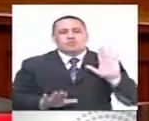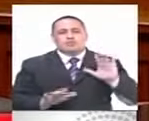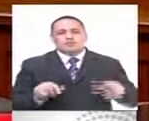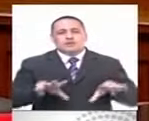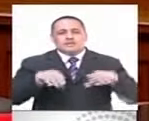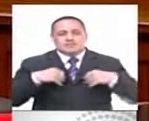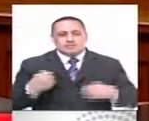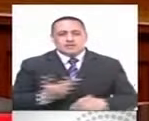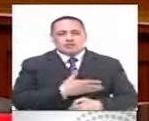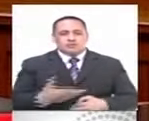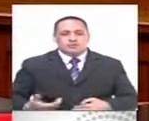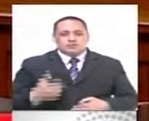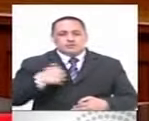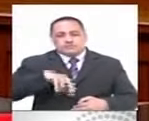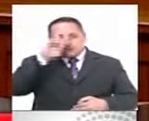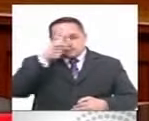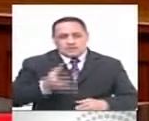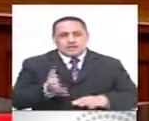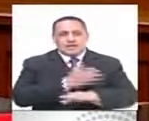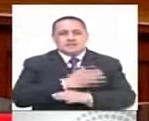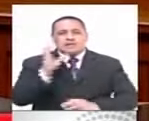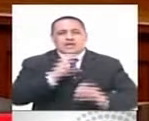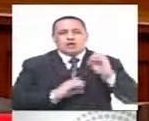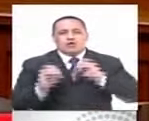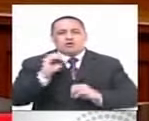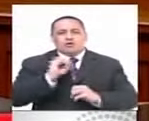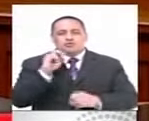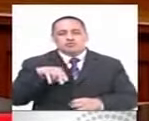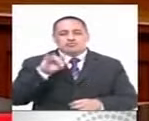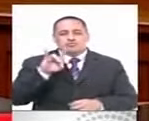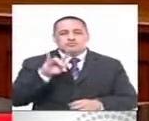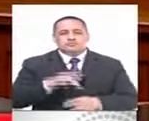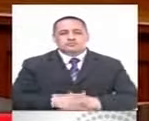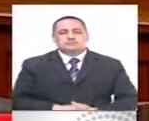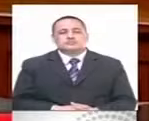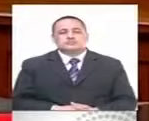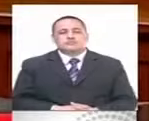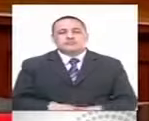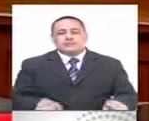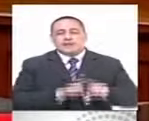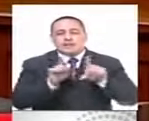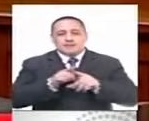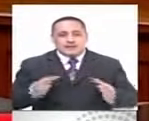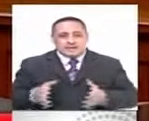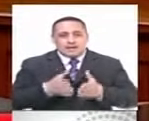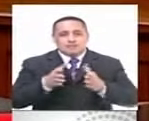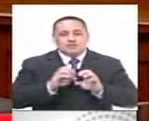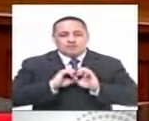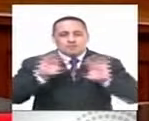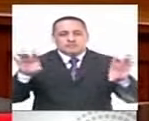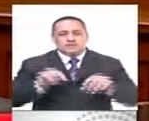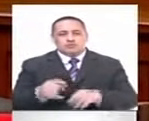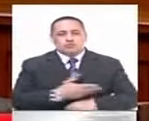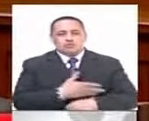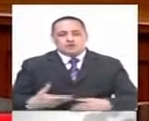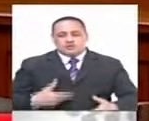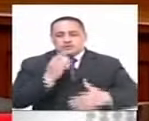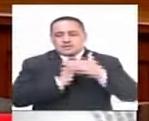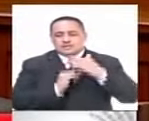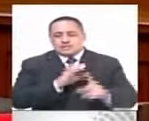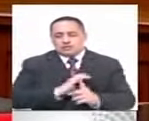por el Estado peruano ante la Organización de las Naciones Unidas. En la línea de fomentar un Estado